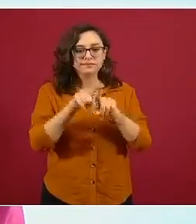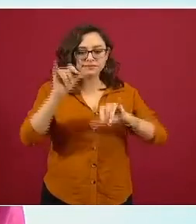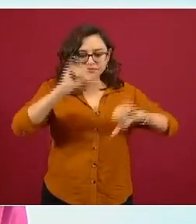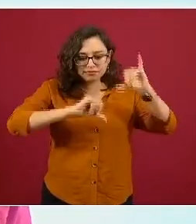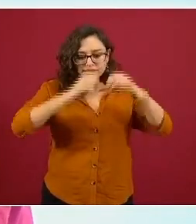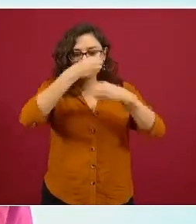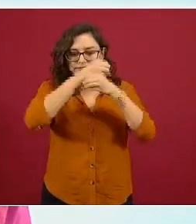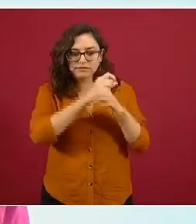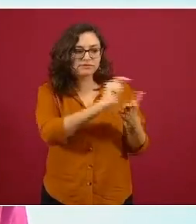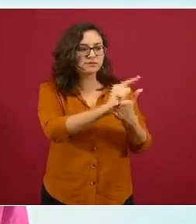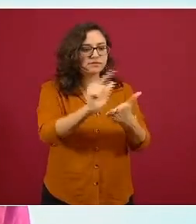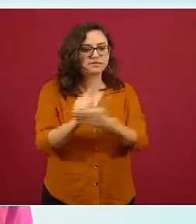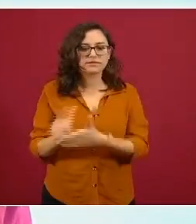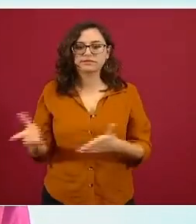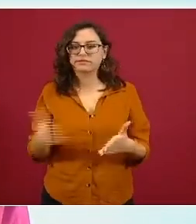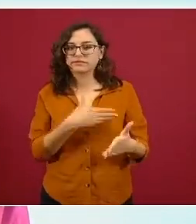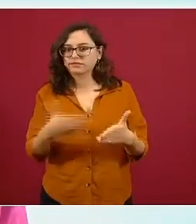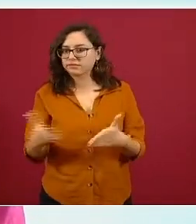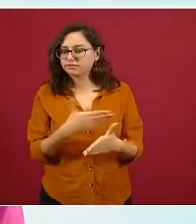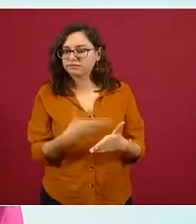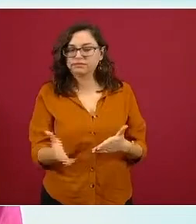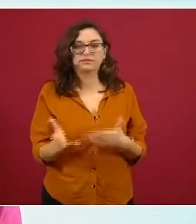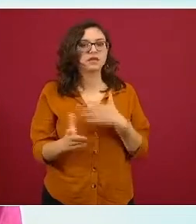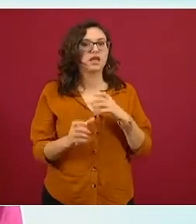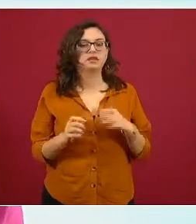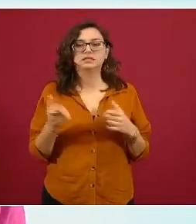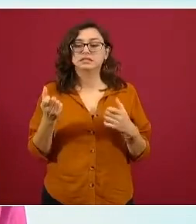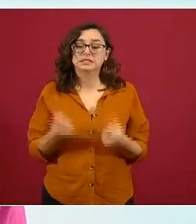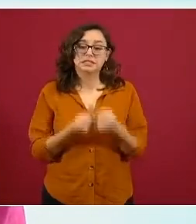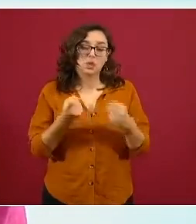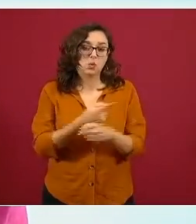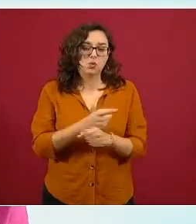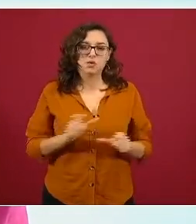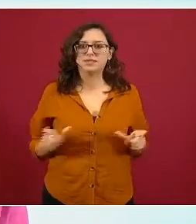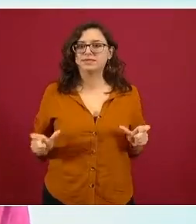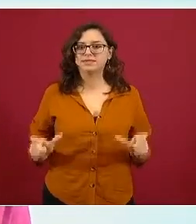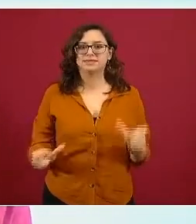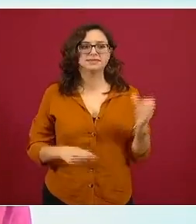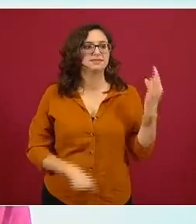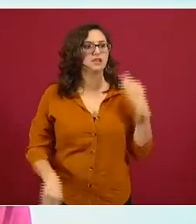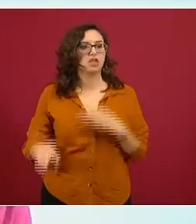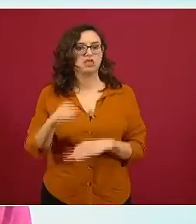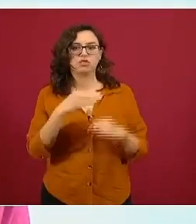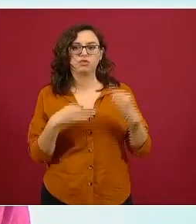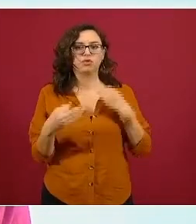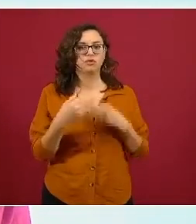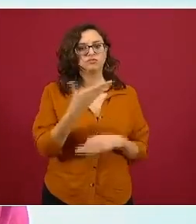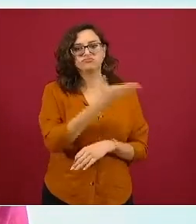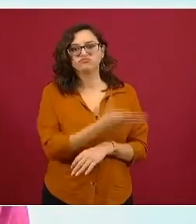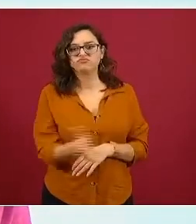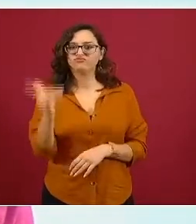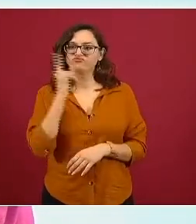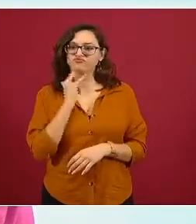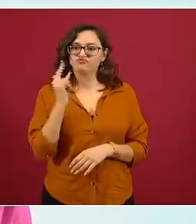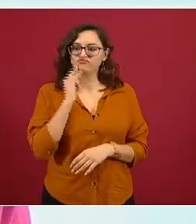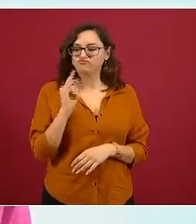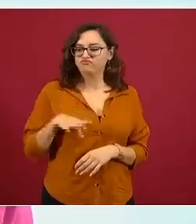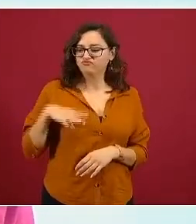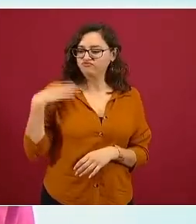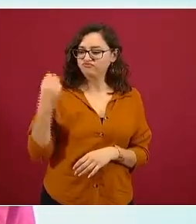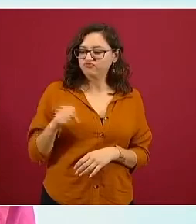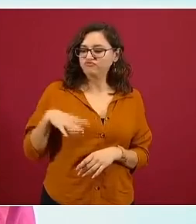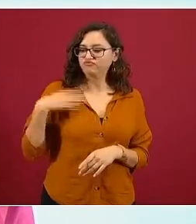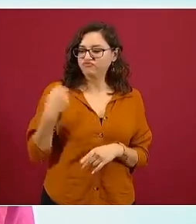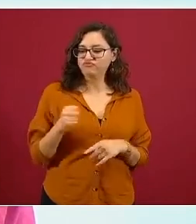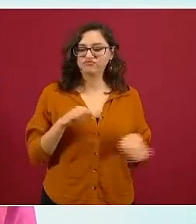laboratorio, de limpieza, de cocina, de seguridad, y que todos ellos han estado trabajando con gran empeño en sus